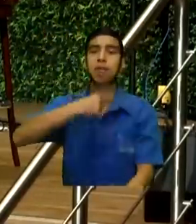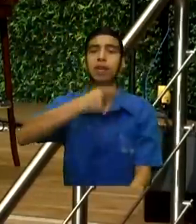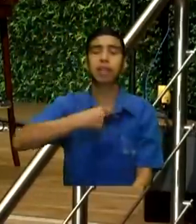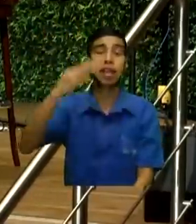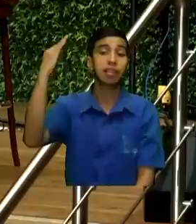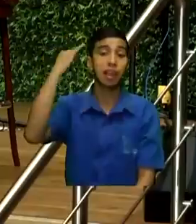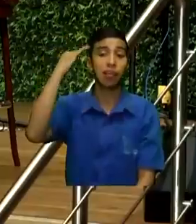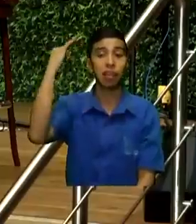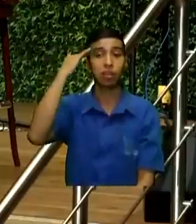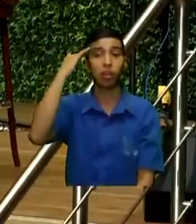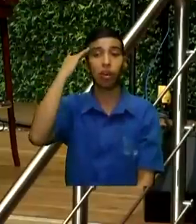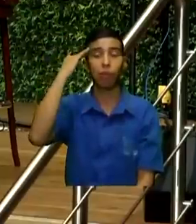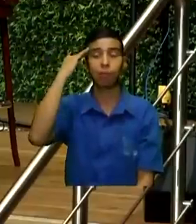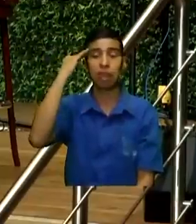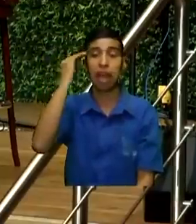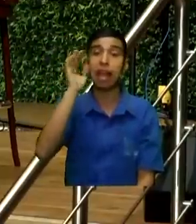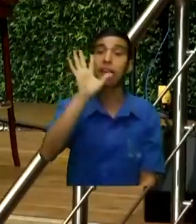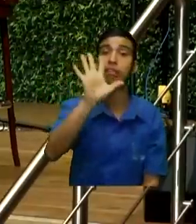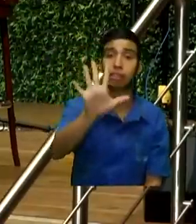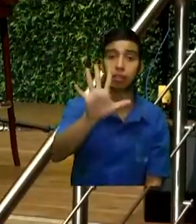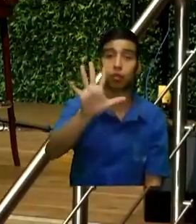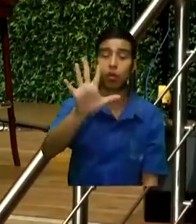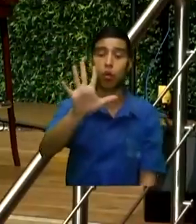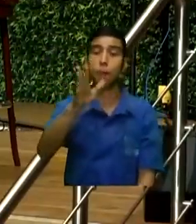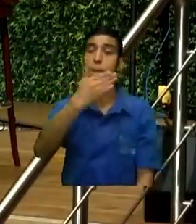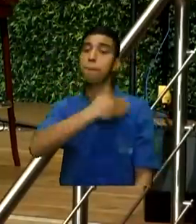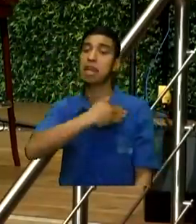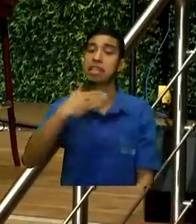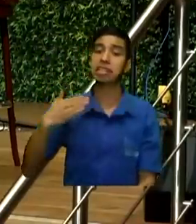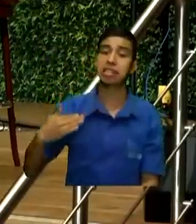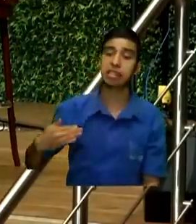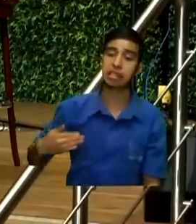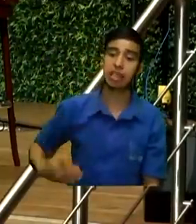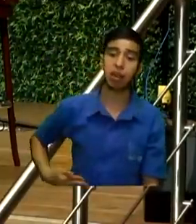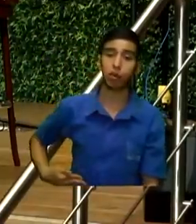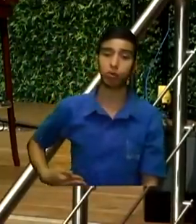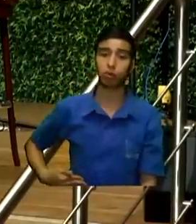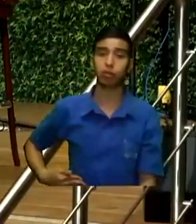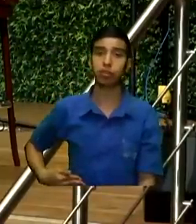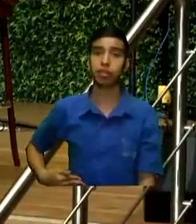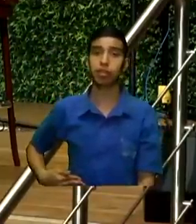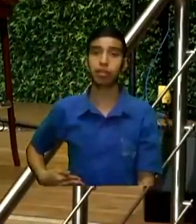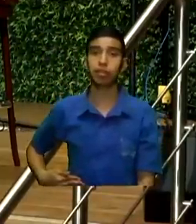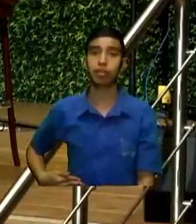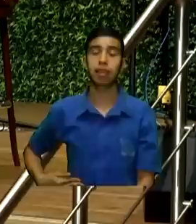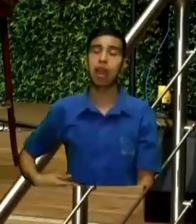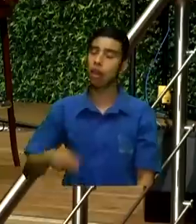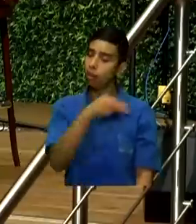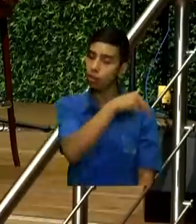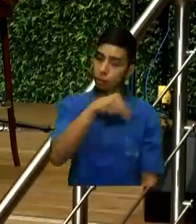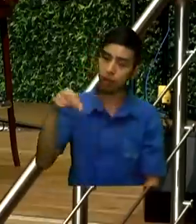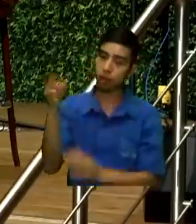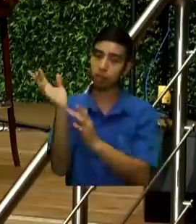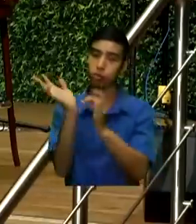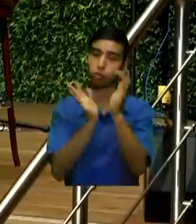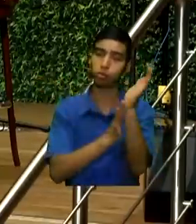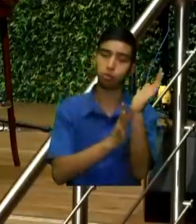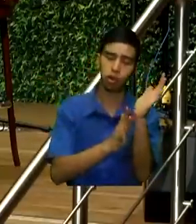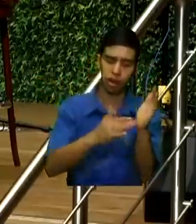que estas cinco unciones nos van a equipar para llegar al fin. En el nombre de Jesús, gracias